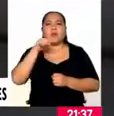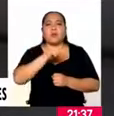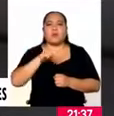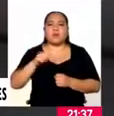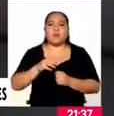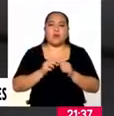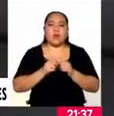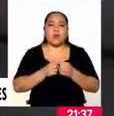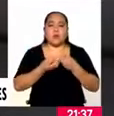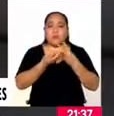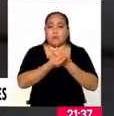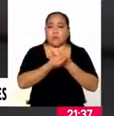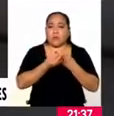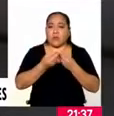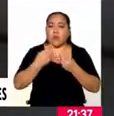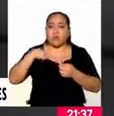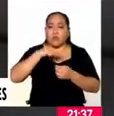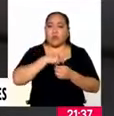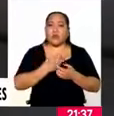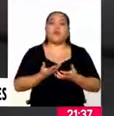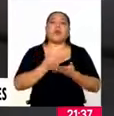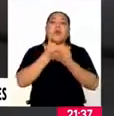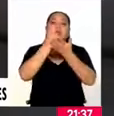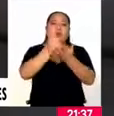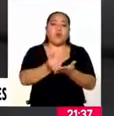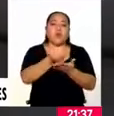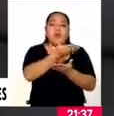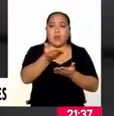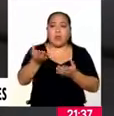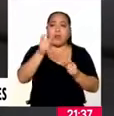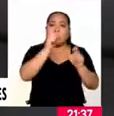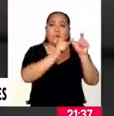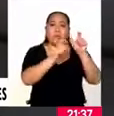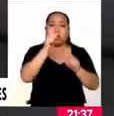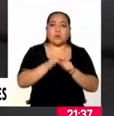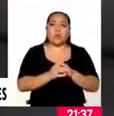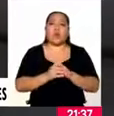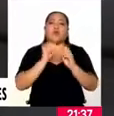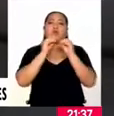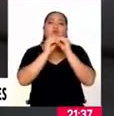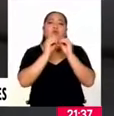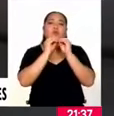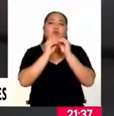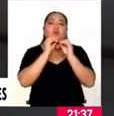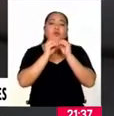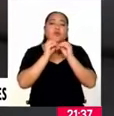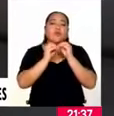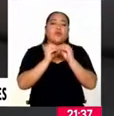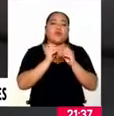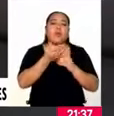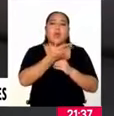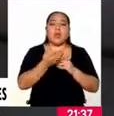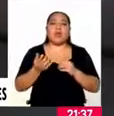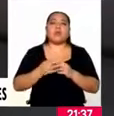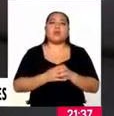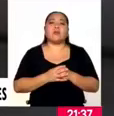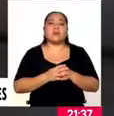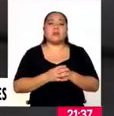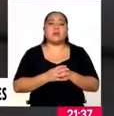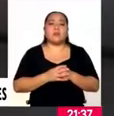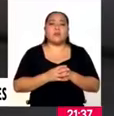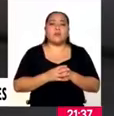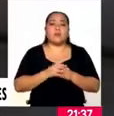ciudadanía. Como lo hemos dicho, estamos trabajando en normativa que permita recuperar y restaurar nuestros bienes, que se tengan que